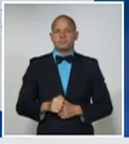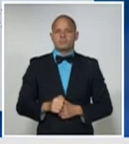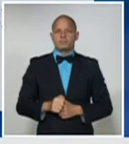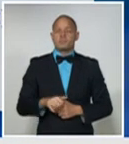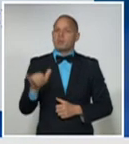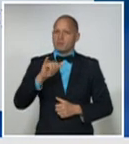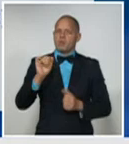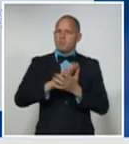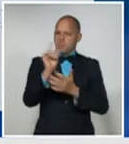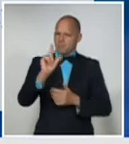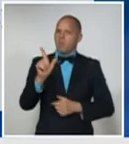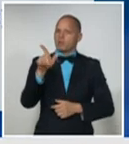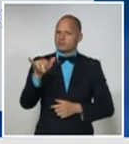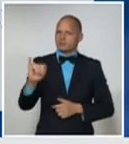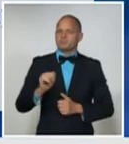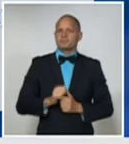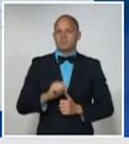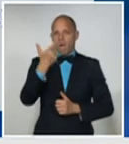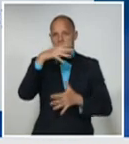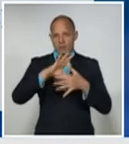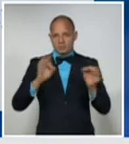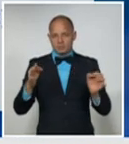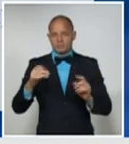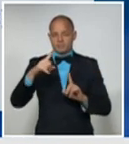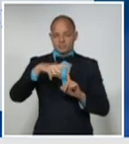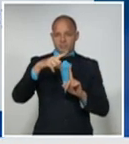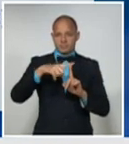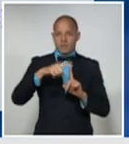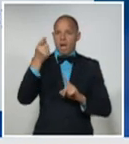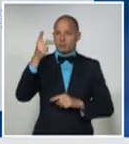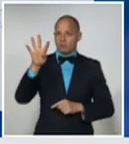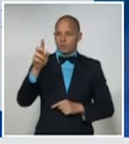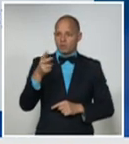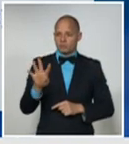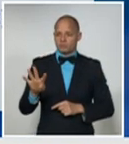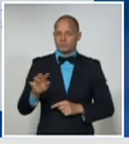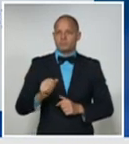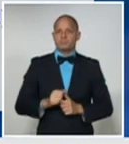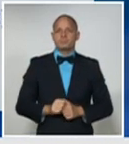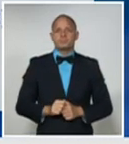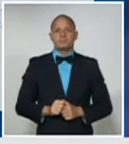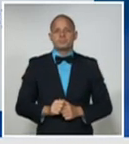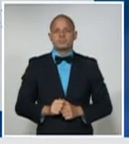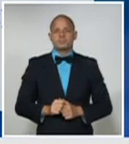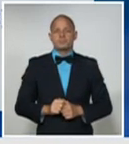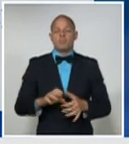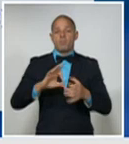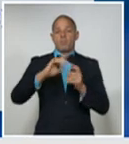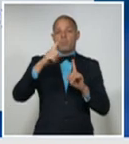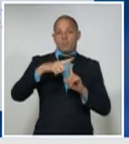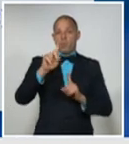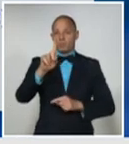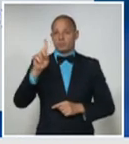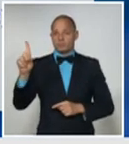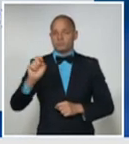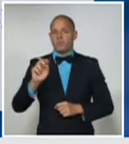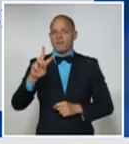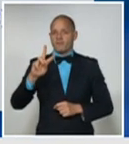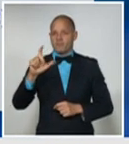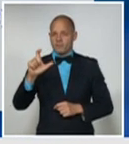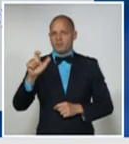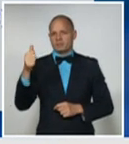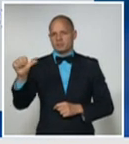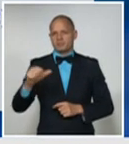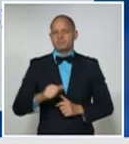Mayabeque. Artemisa y Las Tunas con 14 cada una. Guantánamo 11, Villa Clara 10,